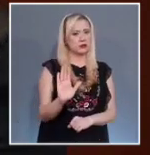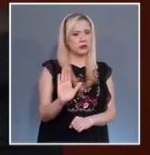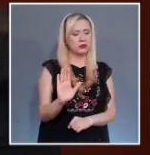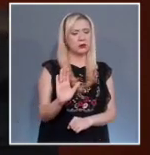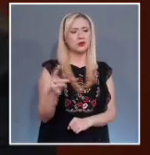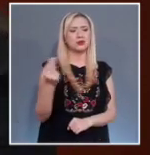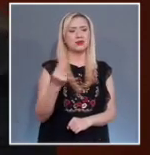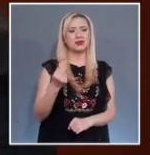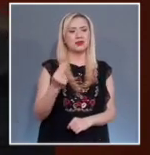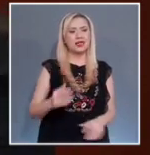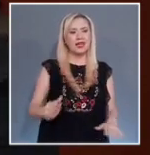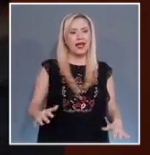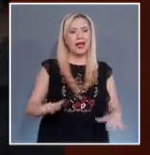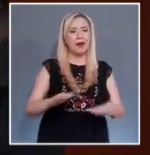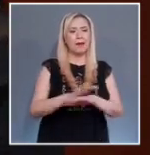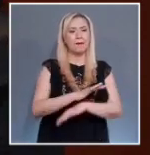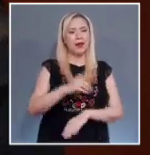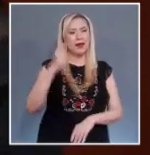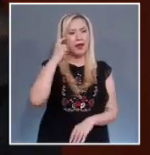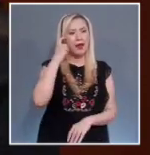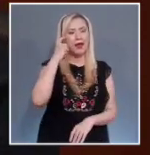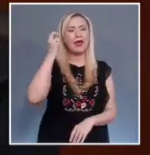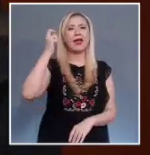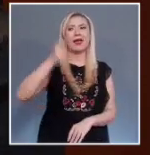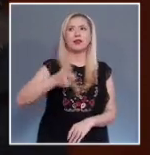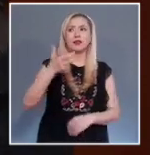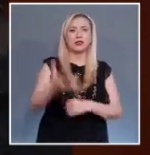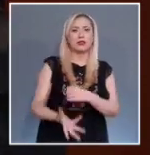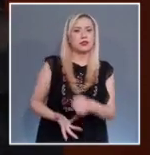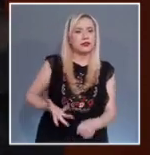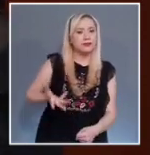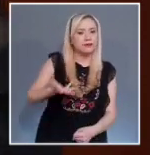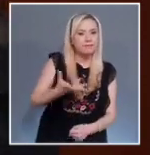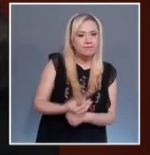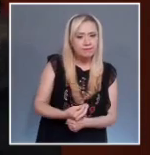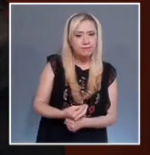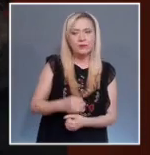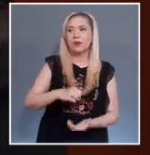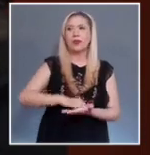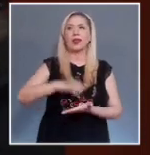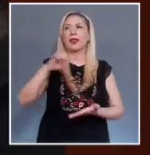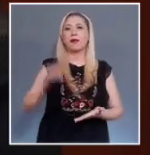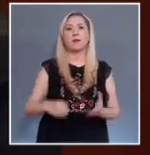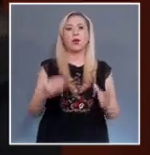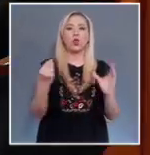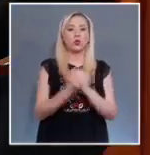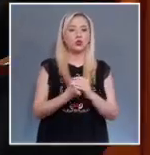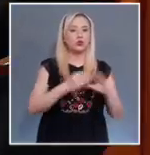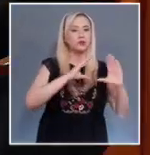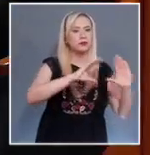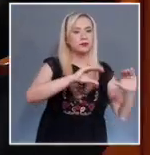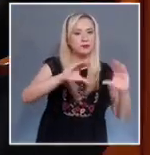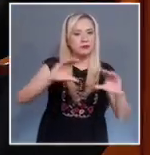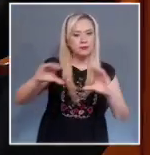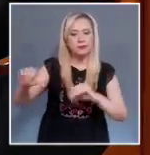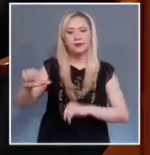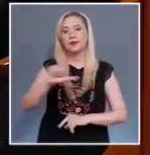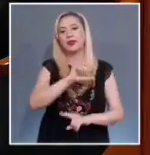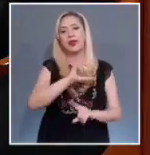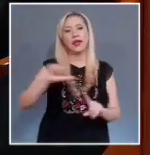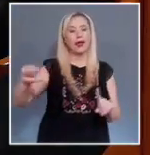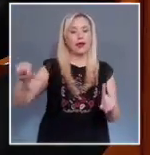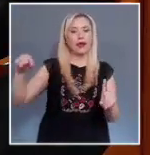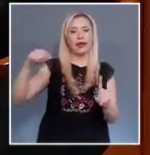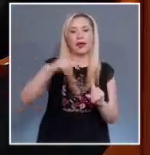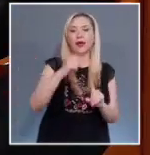precisamente como parte de las reparaciones integrales, por ejemplo, dar cursos de capacitación a las fiscalías